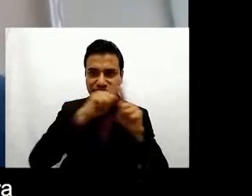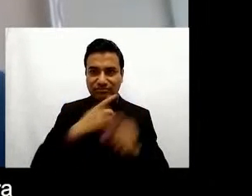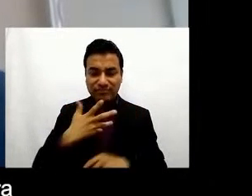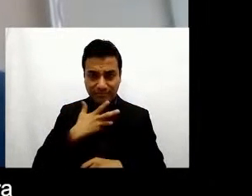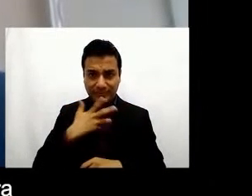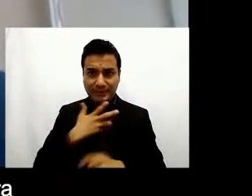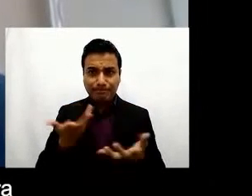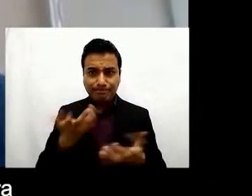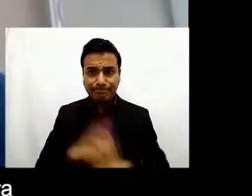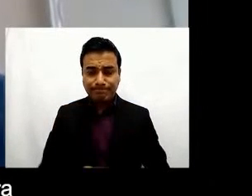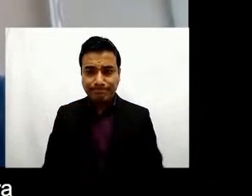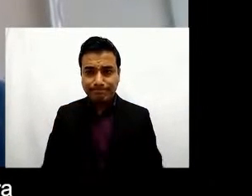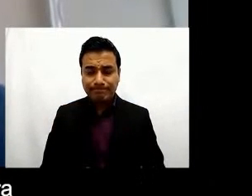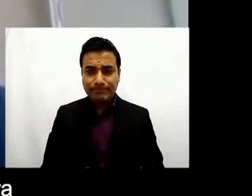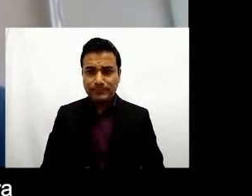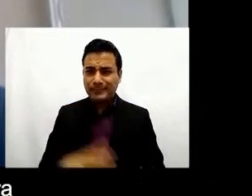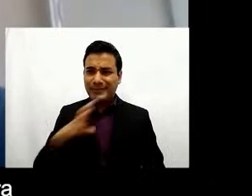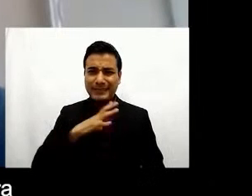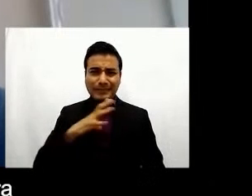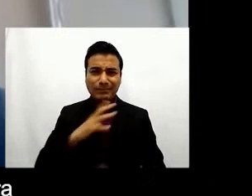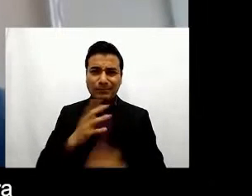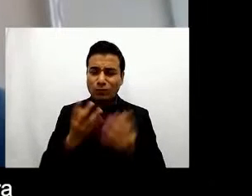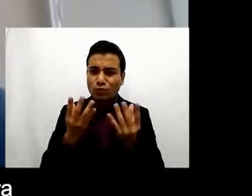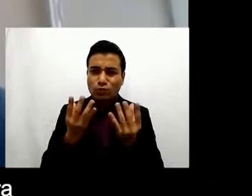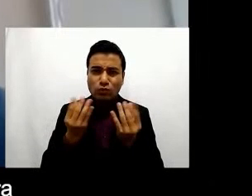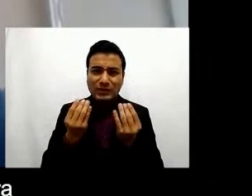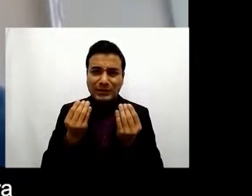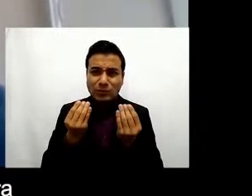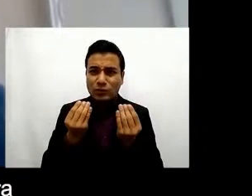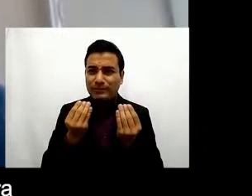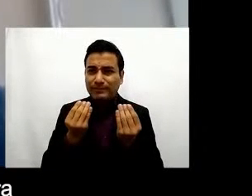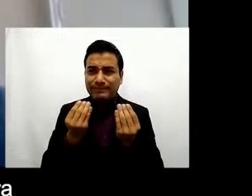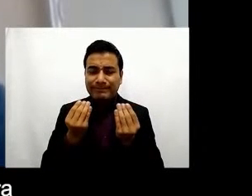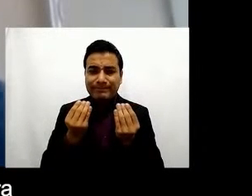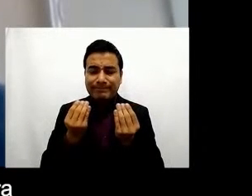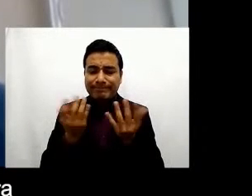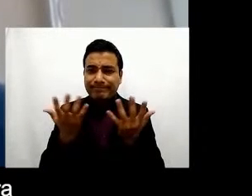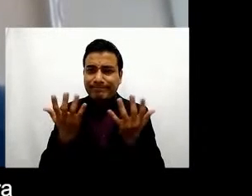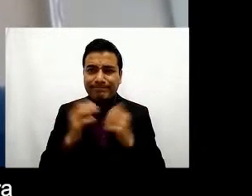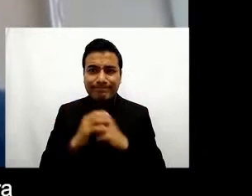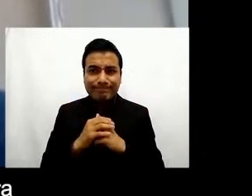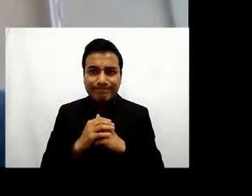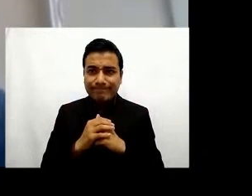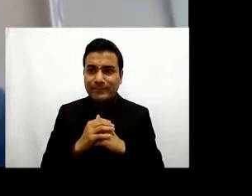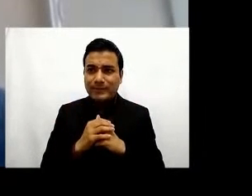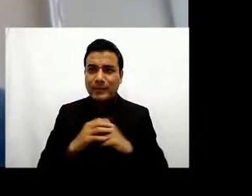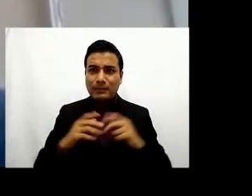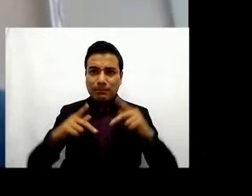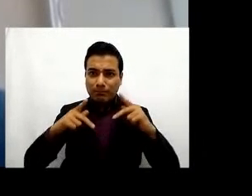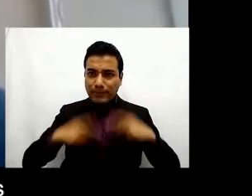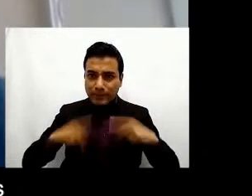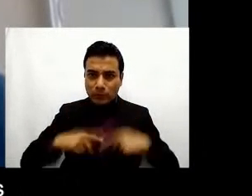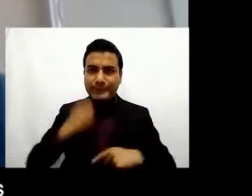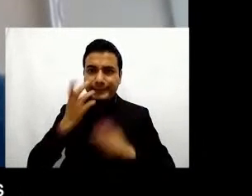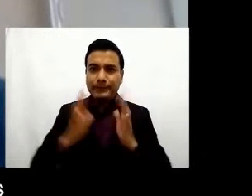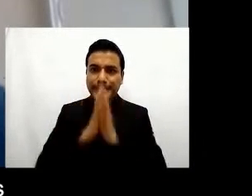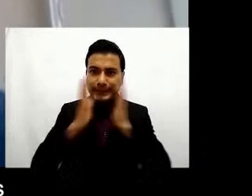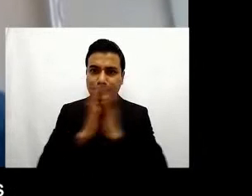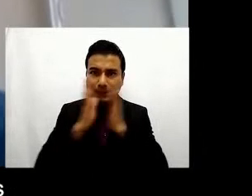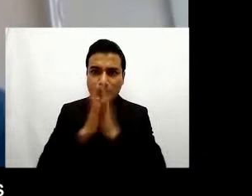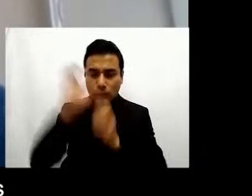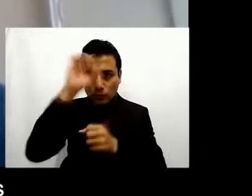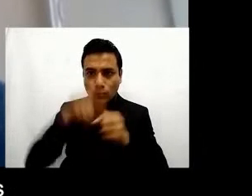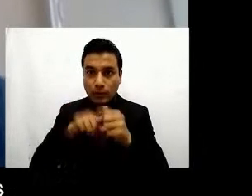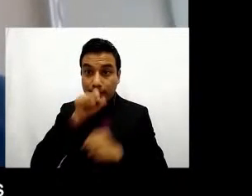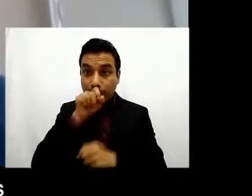cientos de actores y muchísimos espacios que se supone